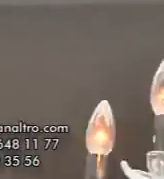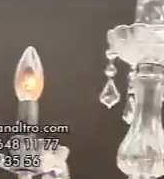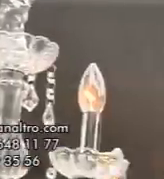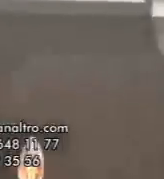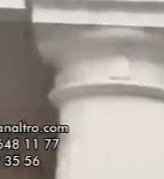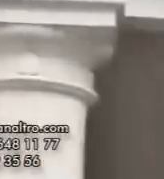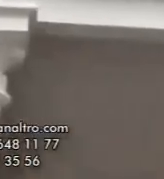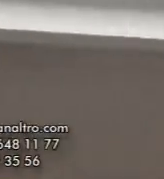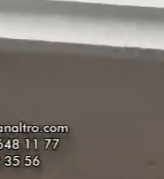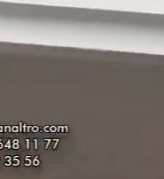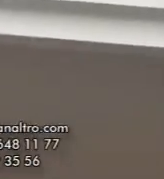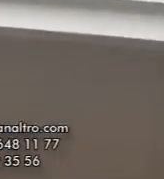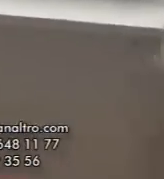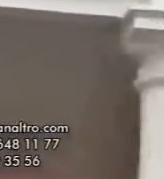evento se realizará el próximo 20 de mayo